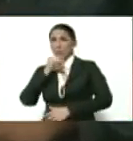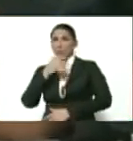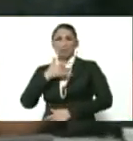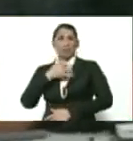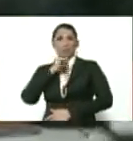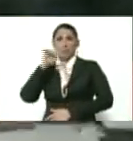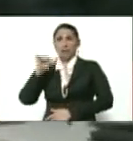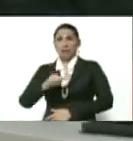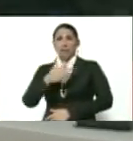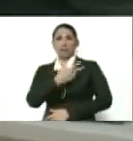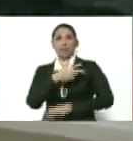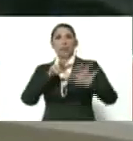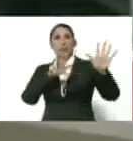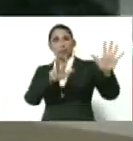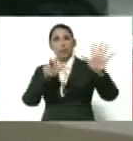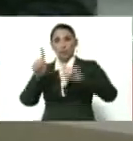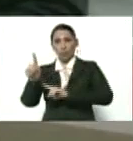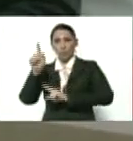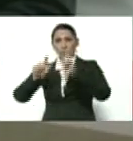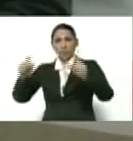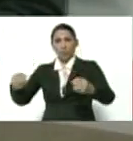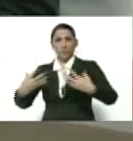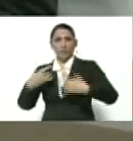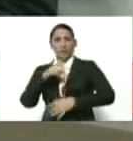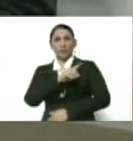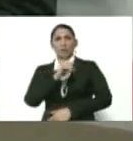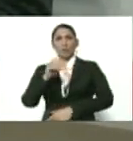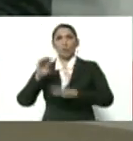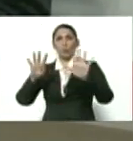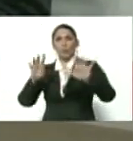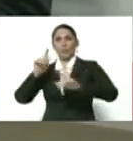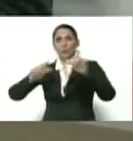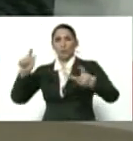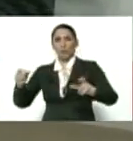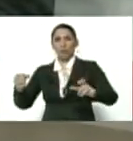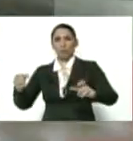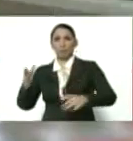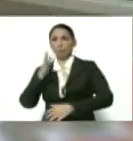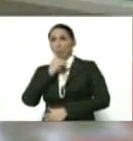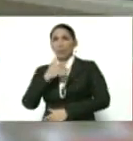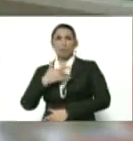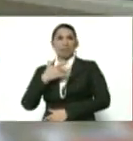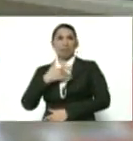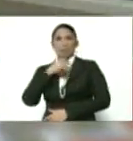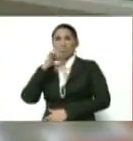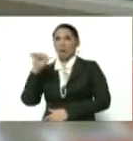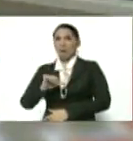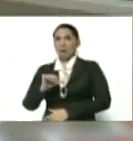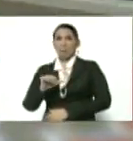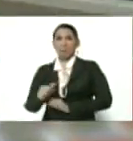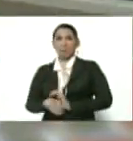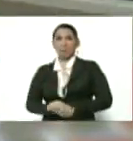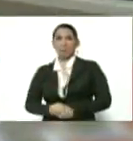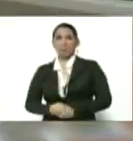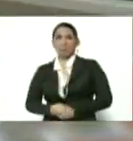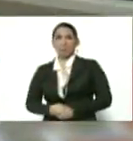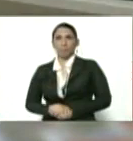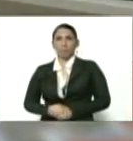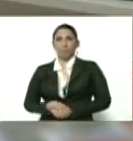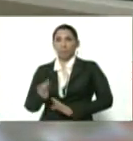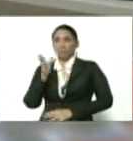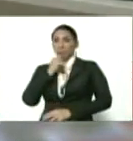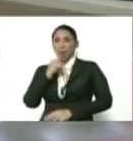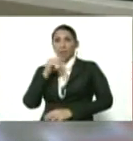de los 381 casos, 109 casos son asintomáticos, no presentan síntomas ni